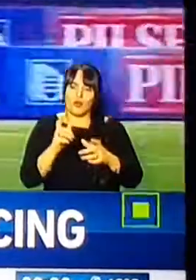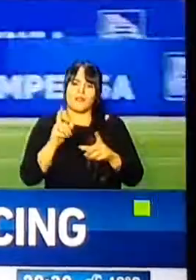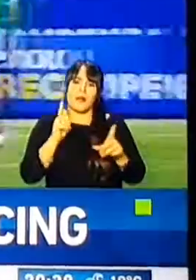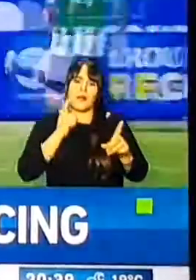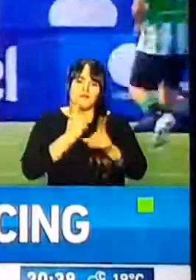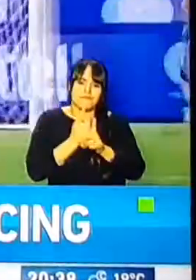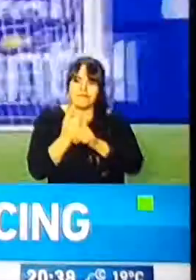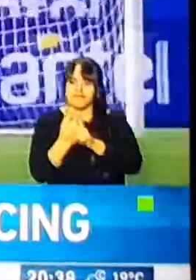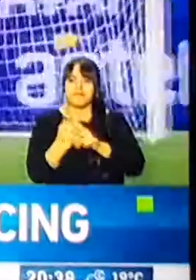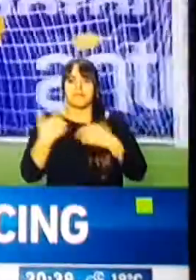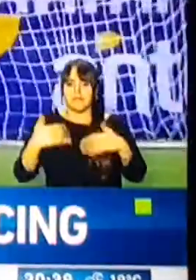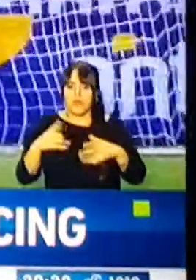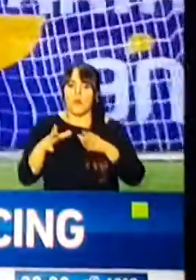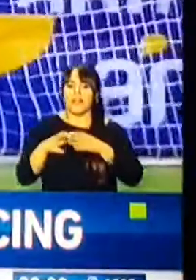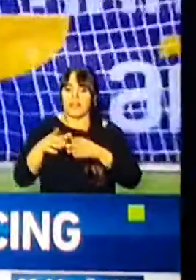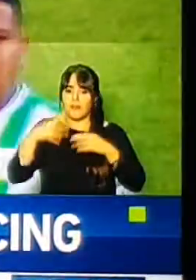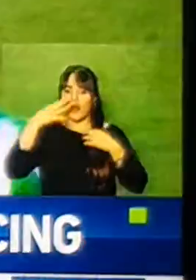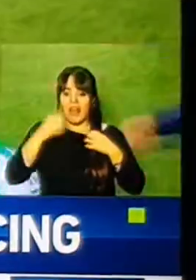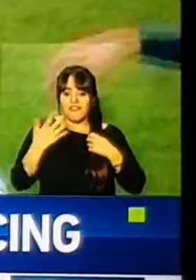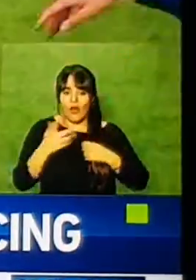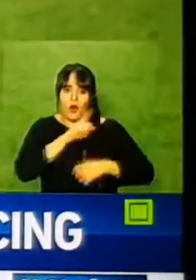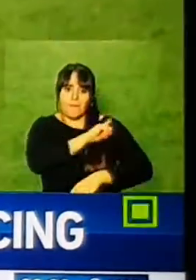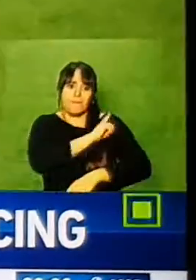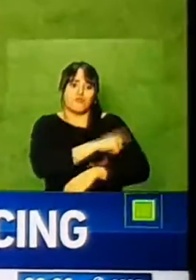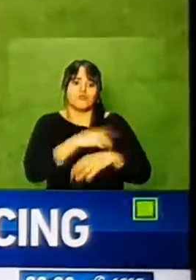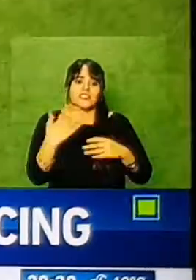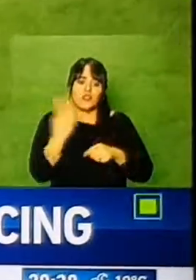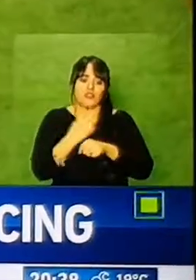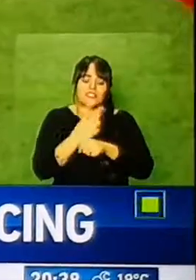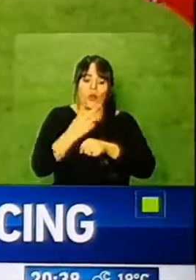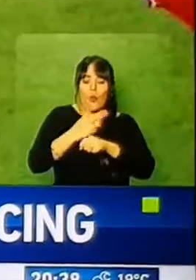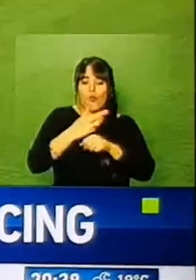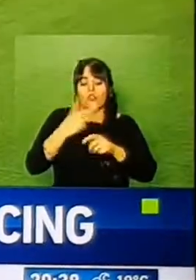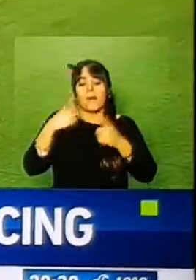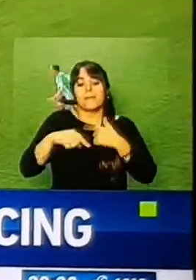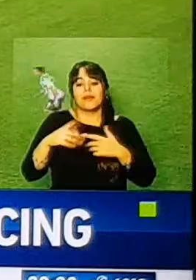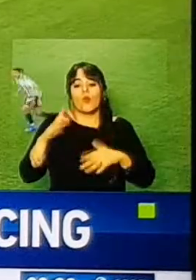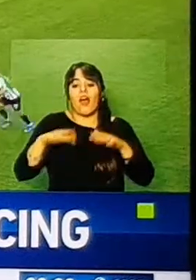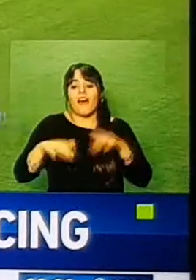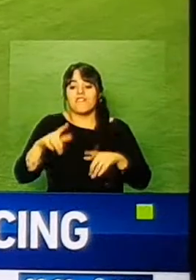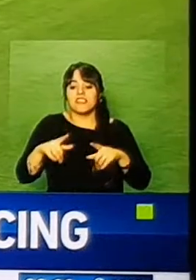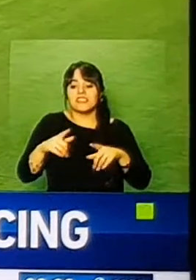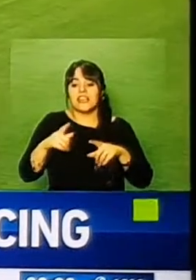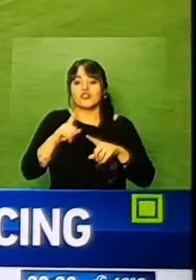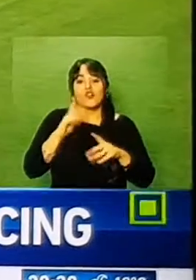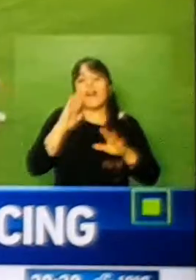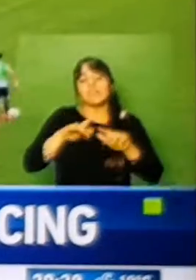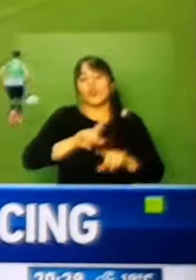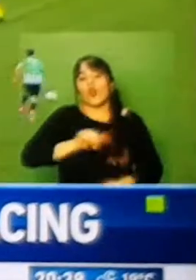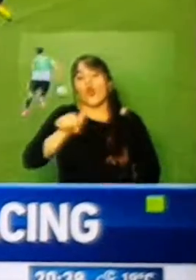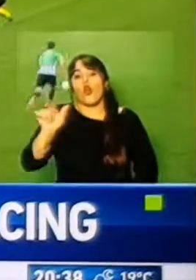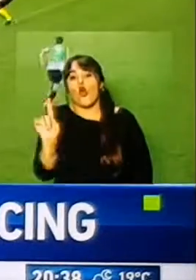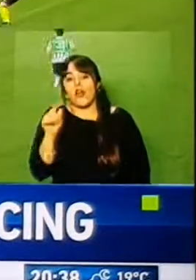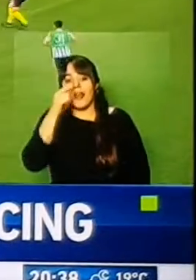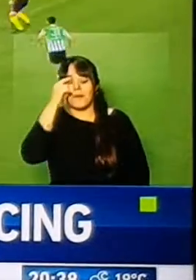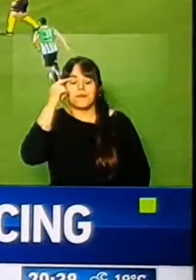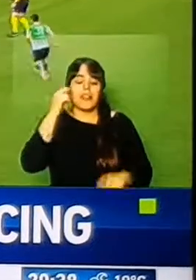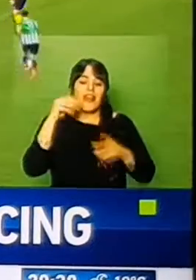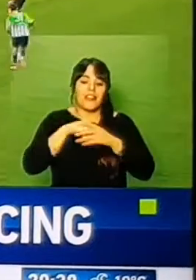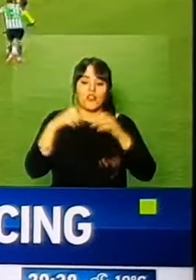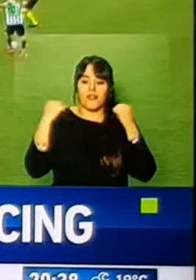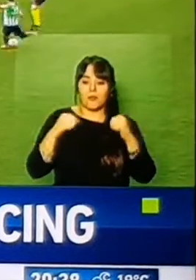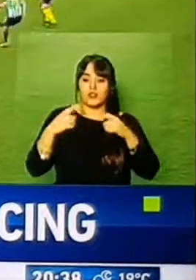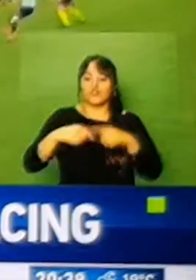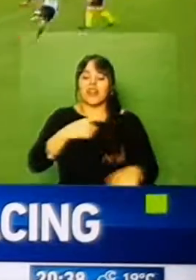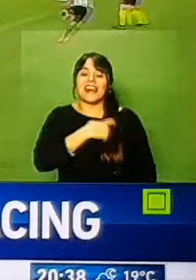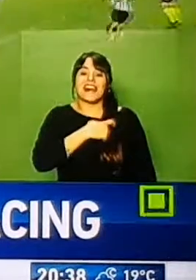hacerse fuerte. Es uno de los equipos que está gerenciado en la segunda división profesional, pero no siempre los gerenciamientos logran el éxito deportivo.